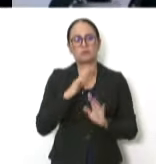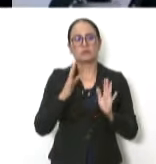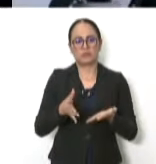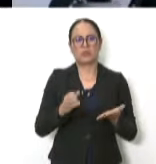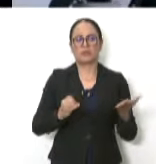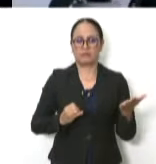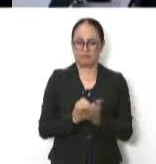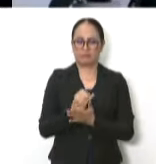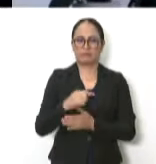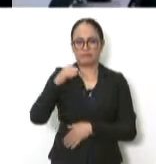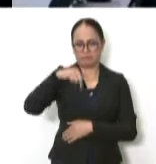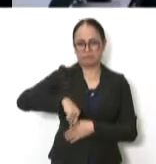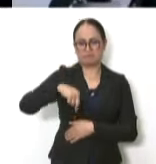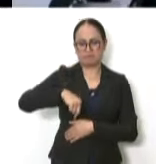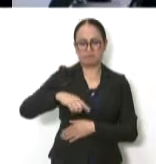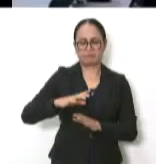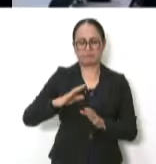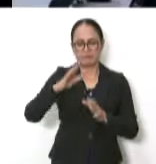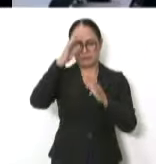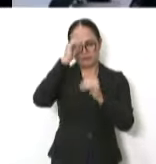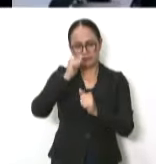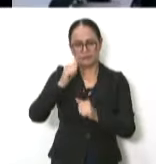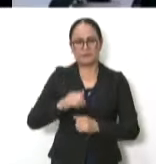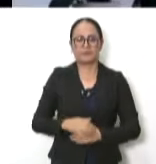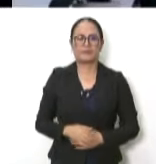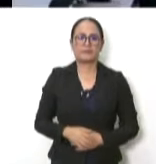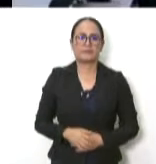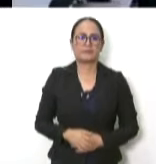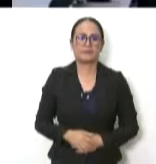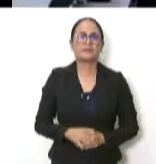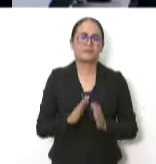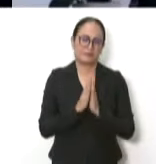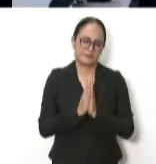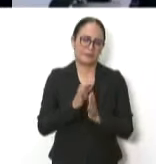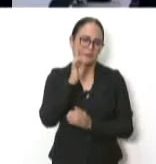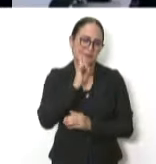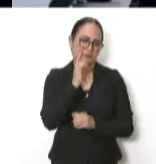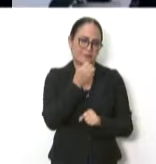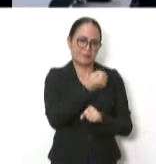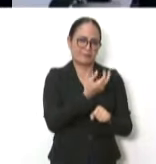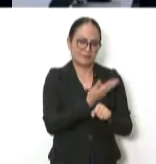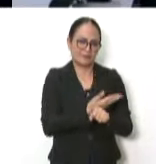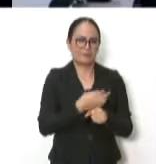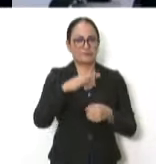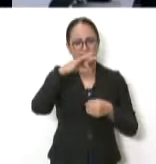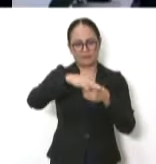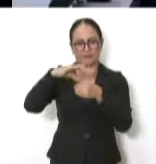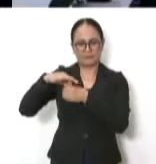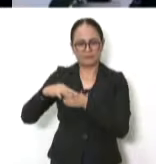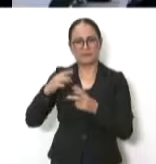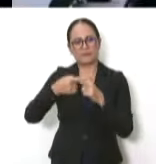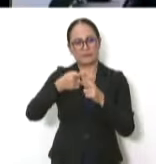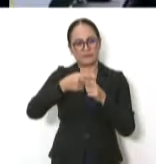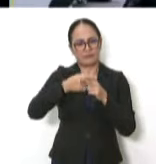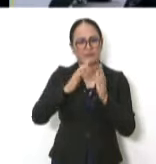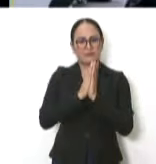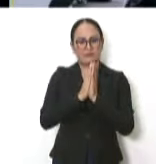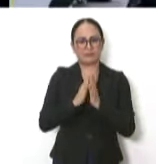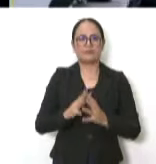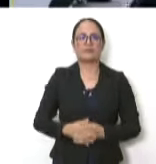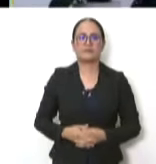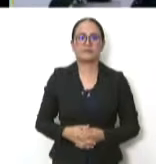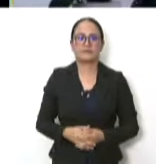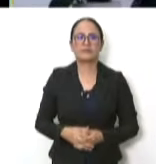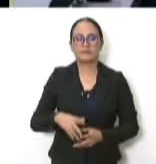en este órgano colegiado. Pues vamos, secretaria, sea tan amable, ahora sí, en recabar la votación. Conforme a su